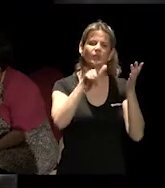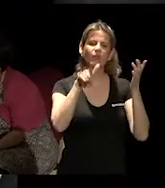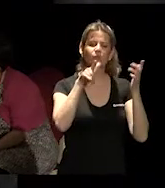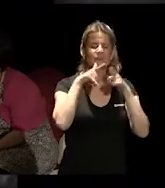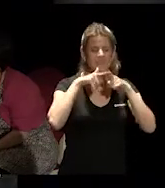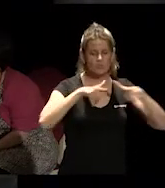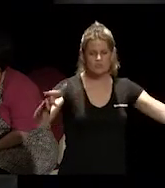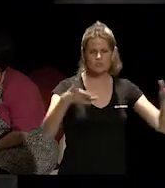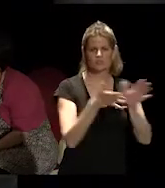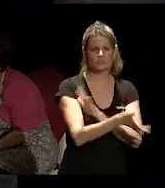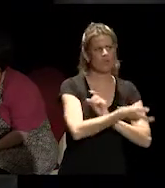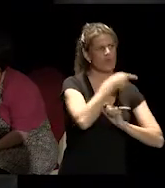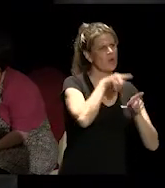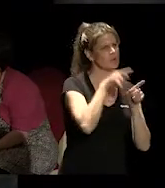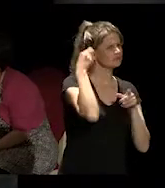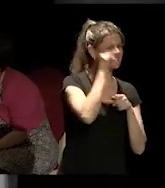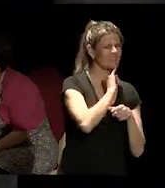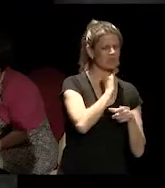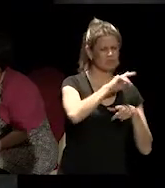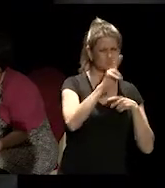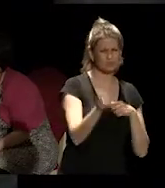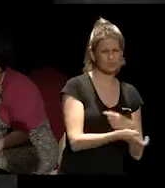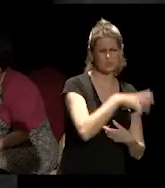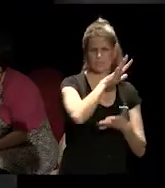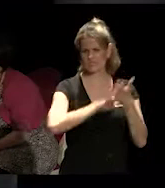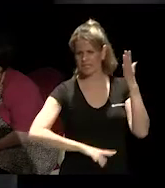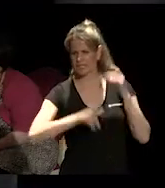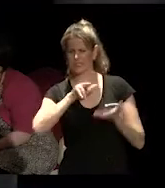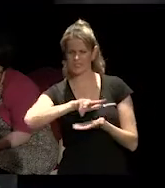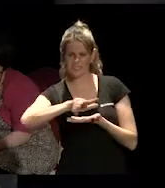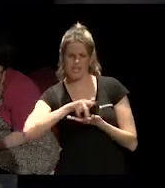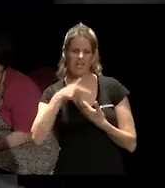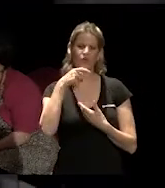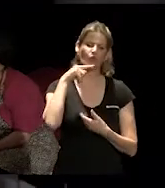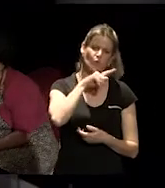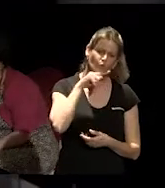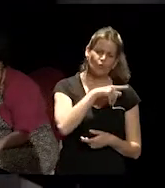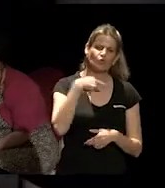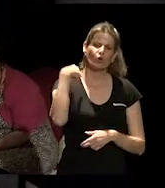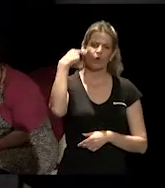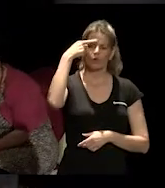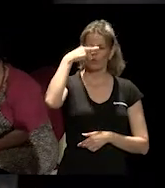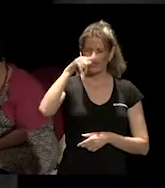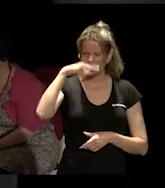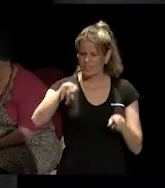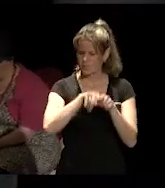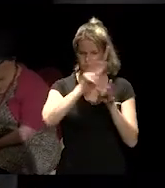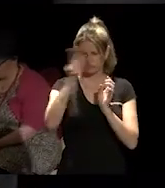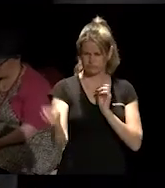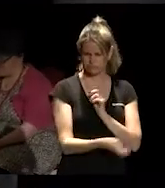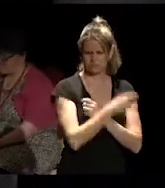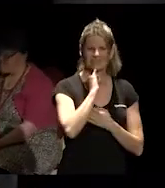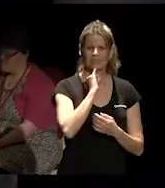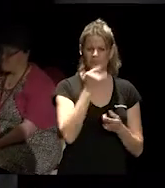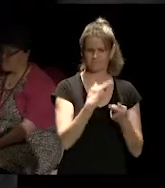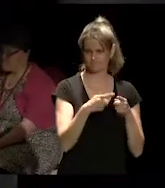el fulá, el farsi, el árabe, el catalán, el castellano, el inglés, el ruso, el ucraniano, etcétera.